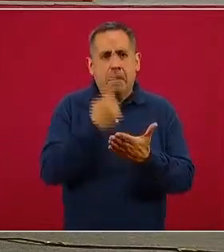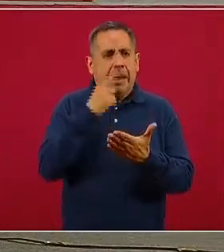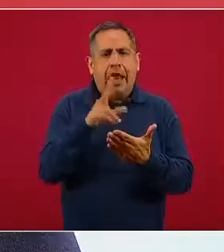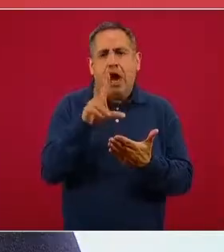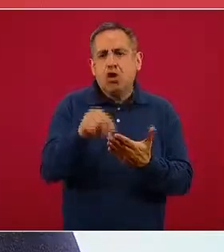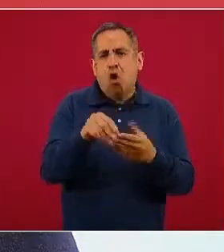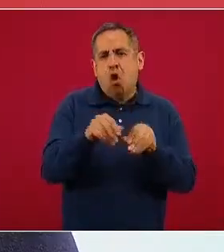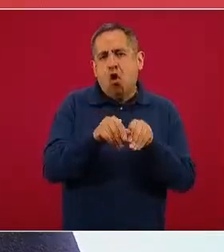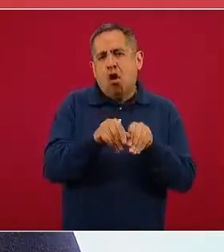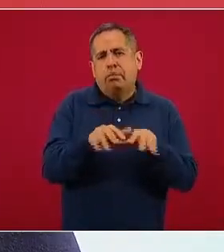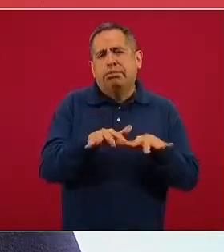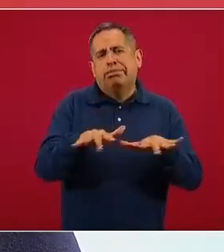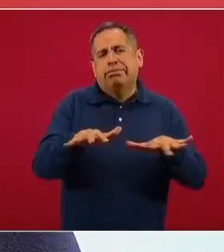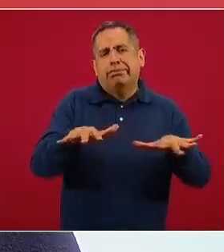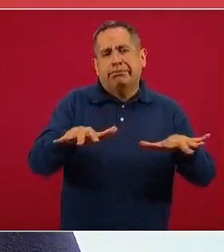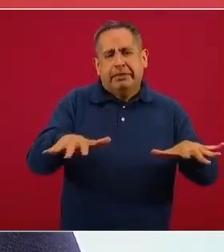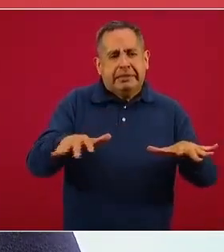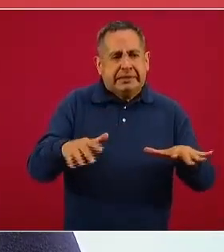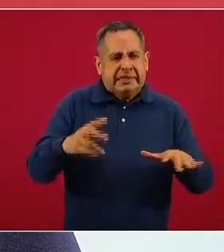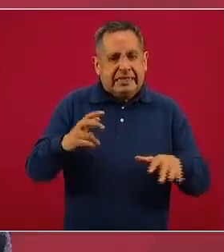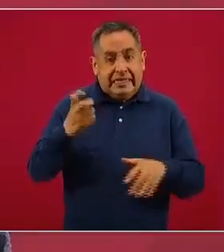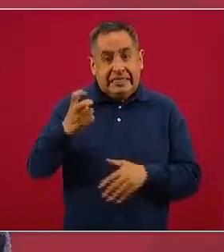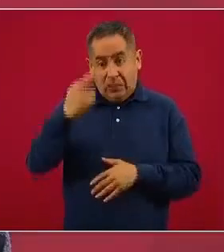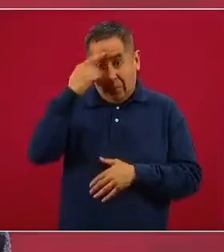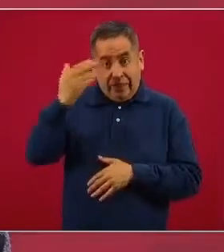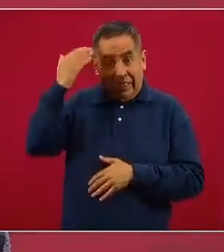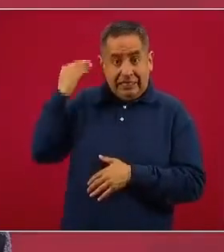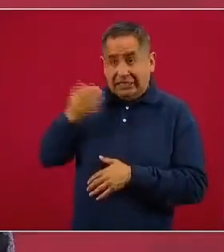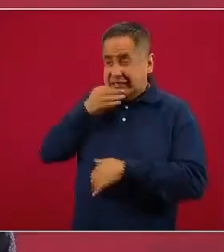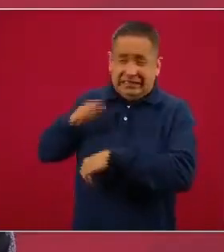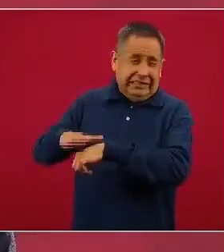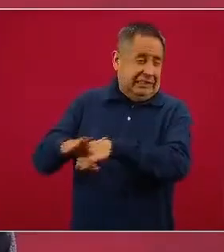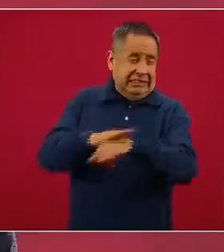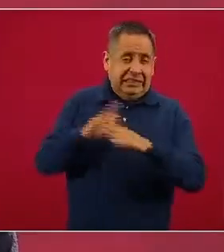estarse ya dispersando a nivel comunitario.